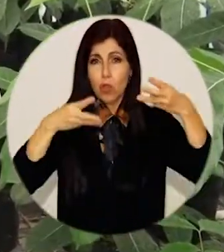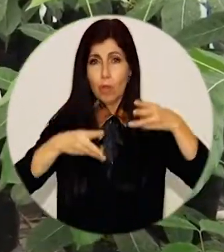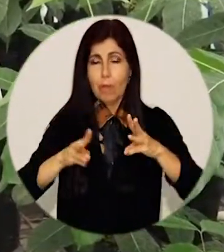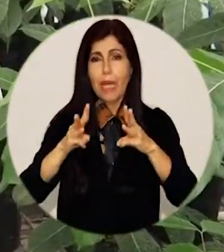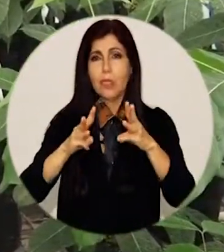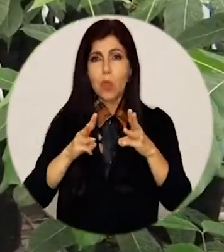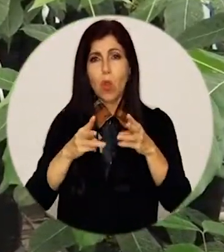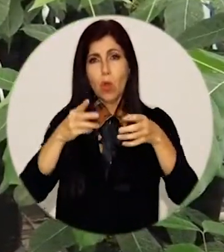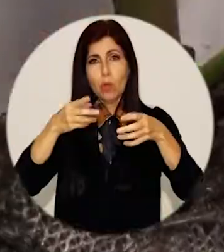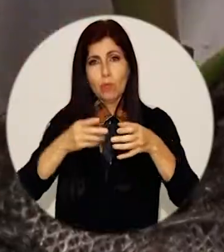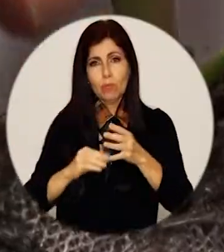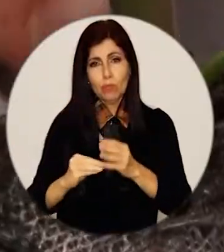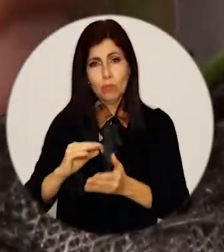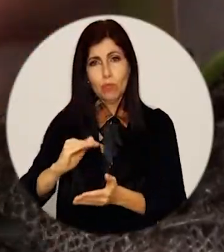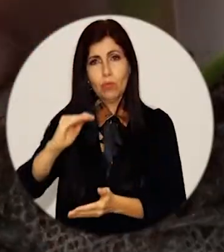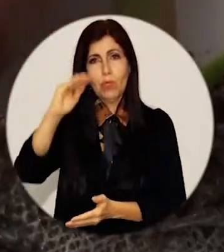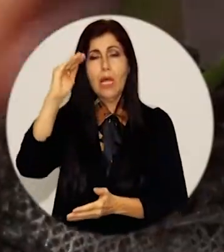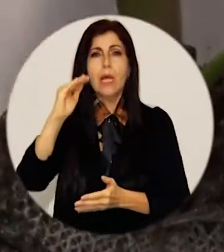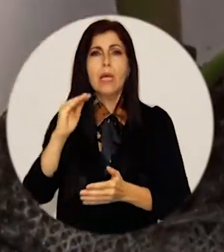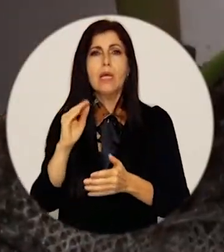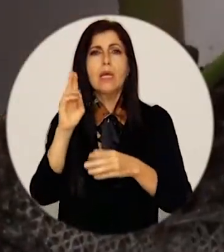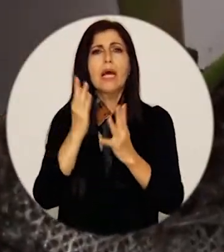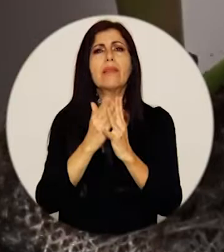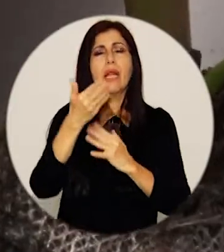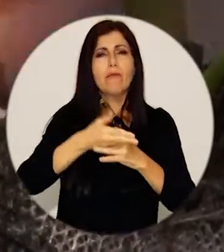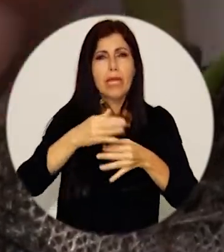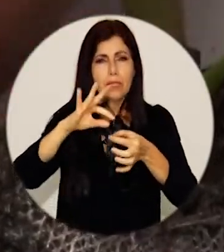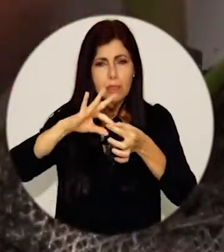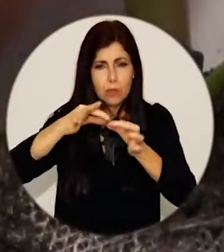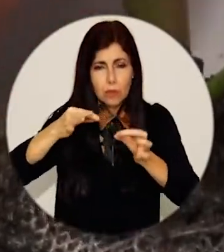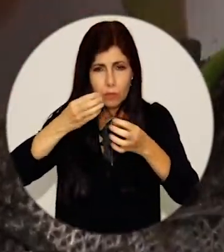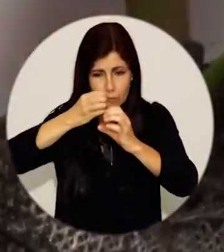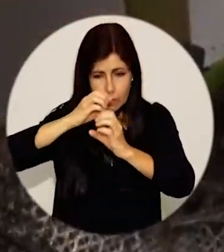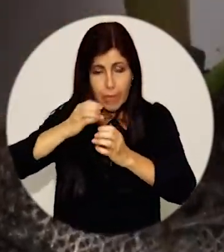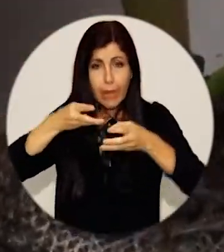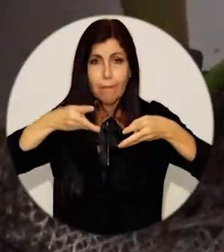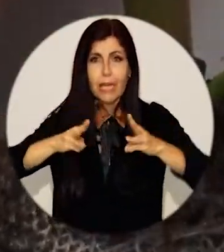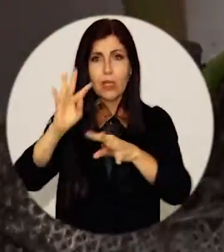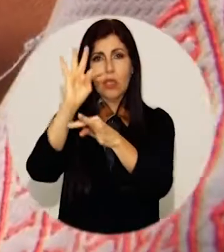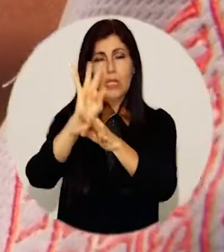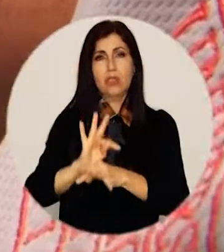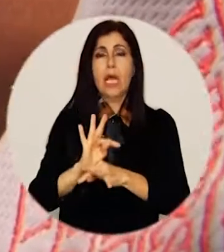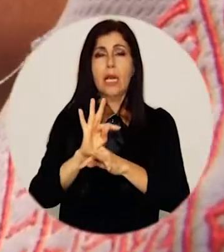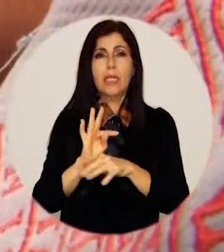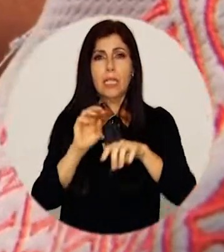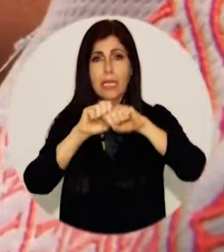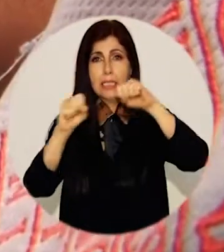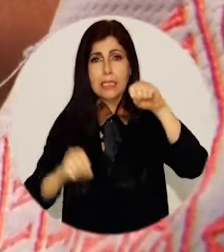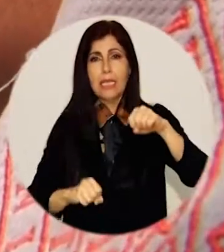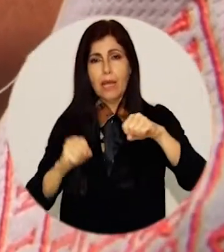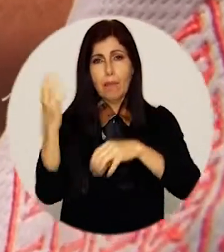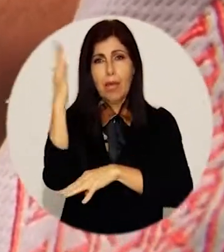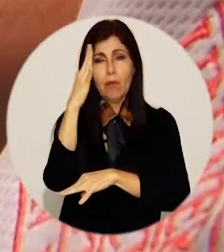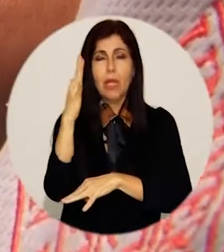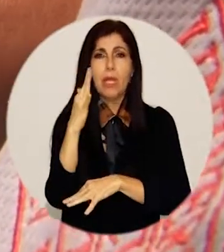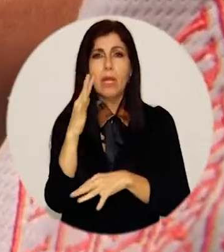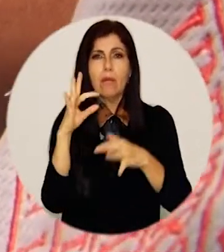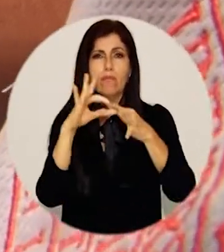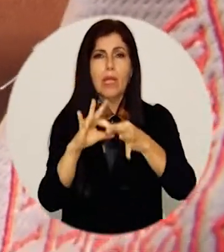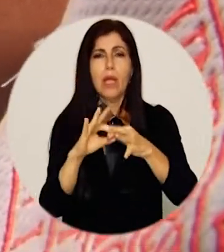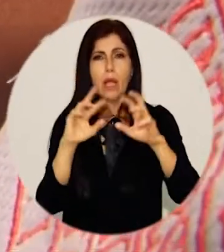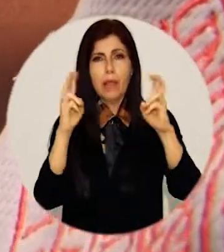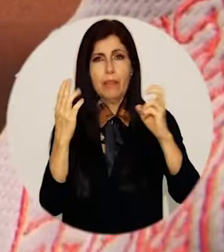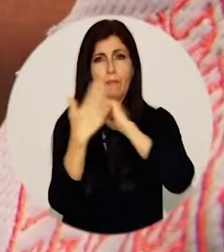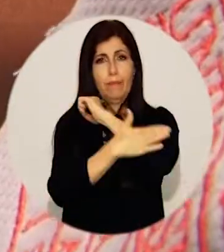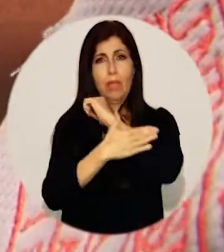reproducción mediante cultivo de tejidos y métodos tradicionales, sistemas agroforestales con especies maderables de